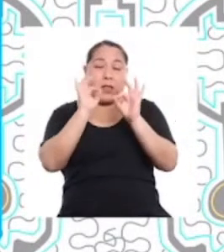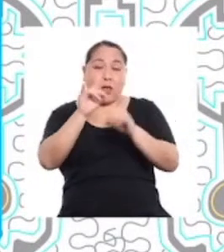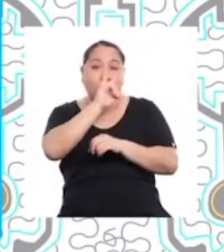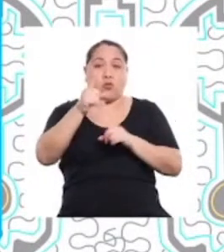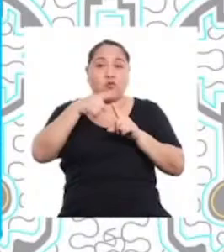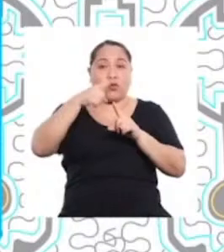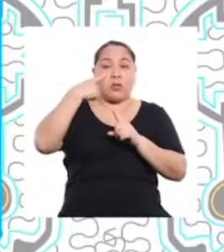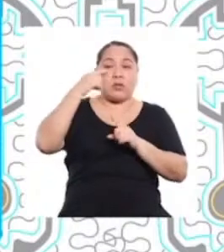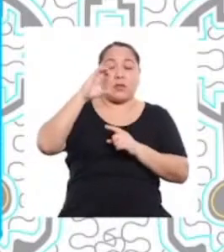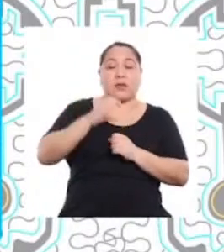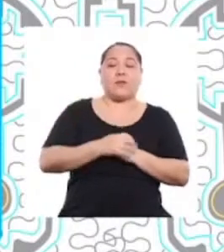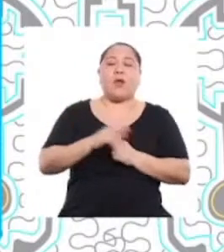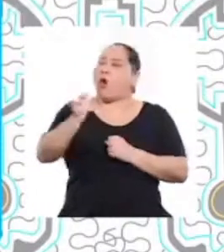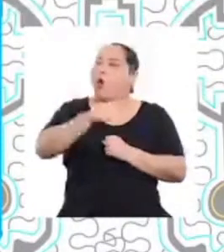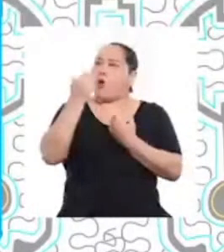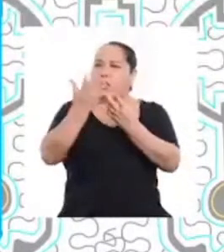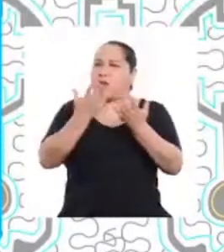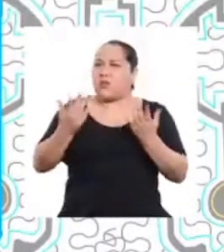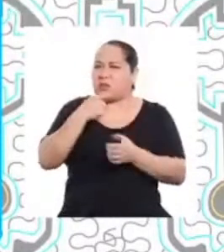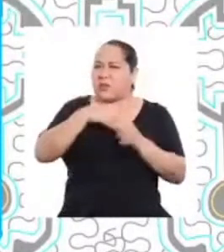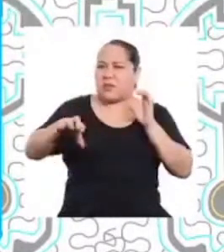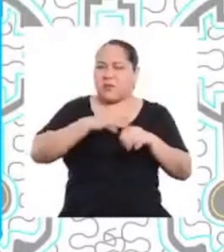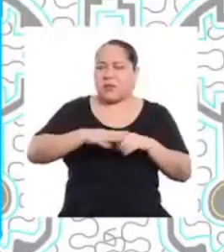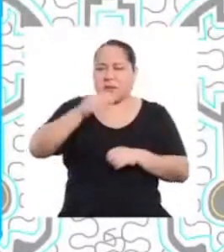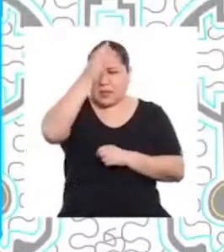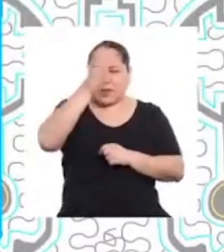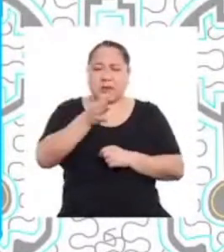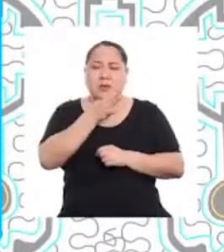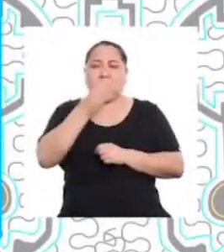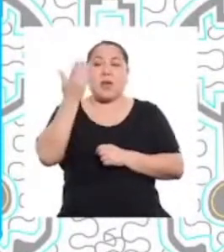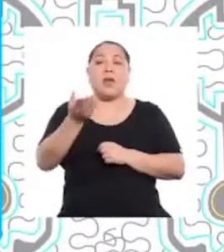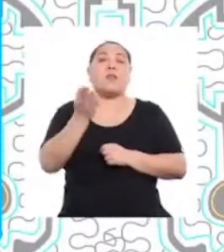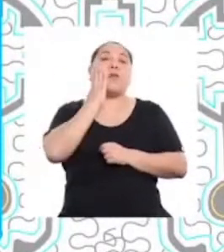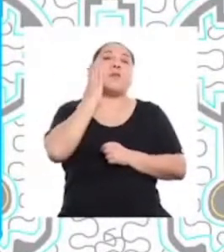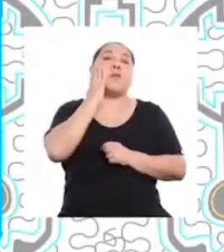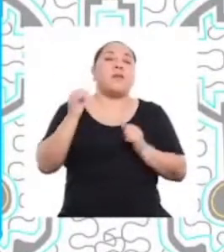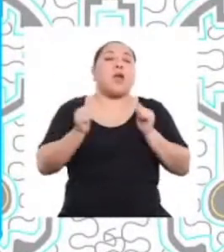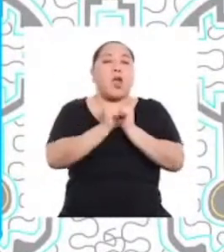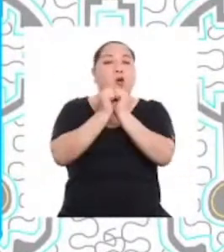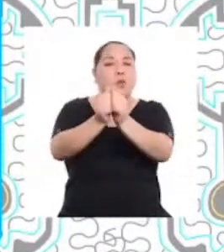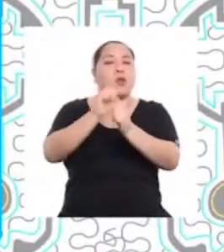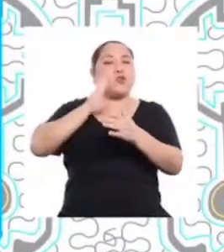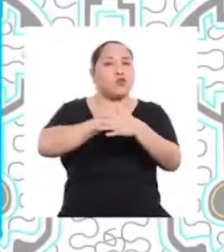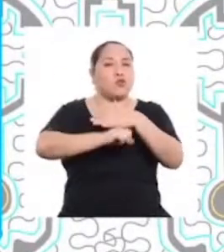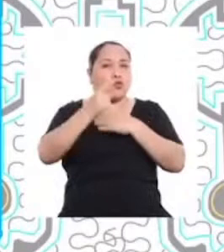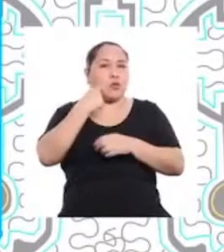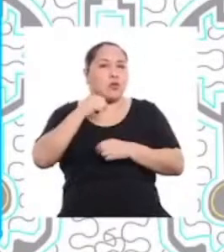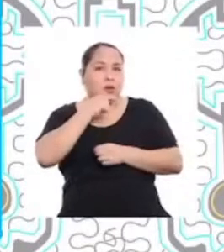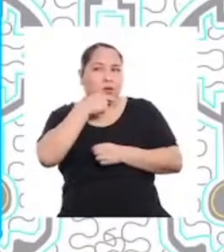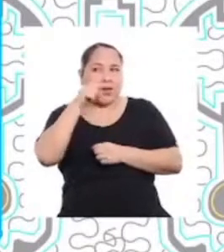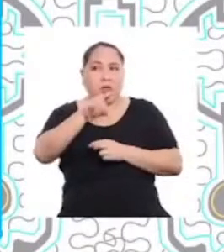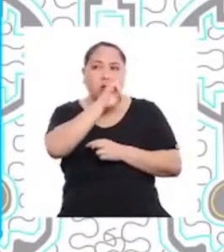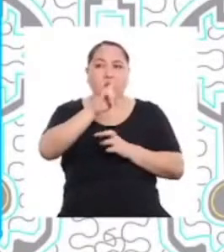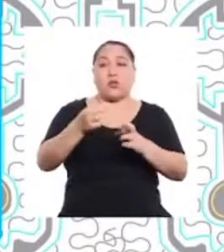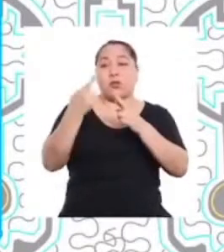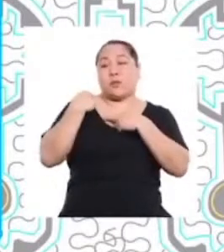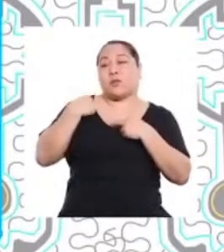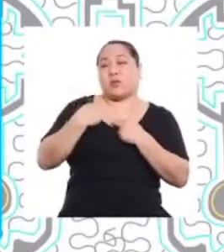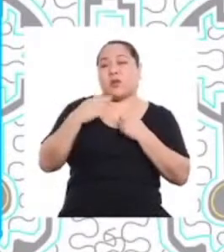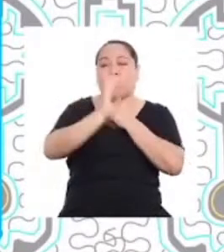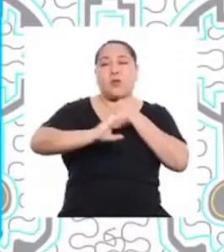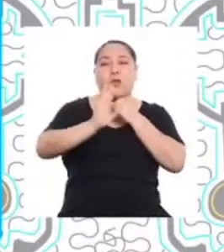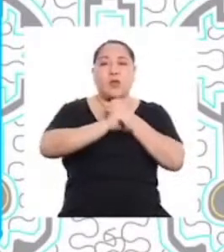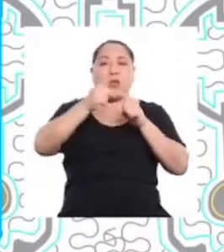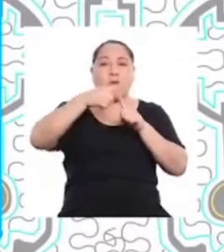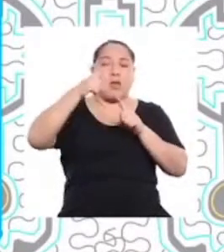riesgos del uso de las TIC. ¿Qué otras acciones pueden realizar los padres y madres para acompañar a sus hijas e hijos en el uso responsable y